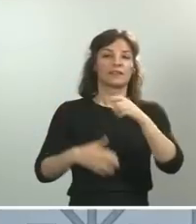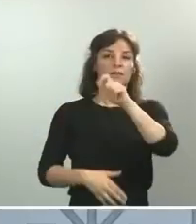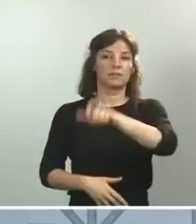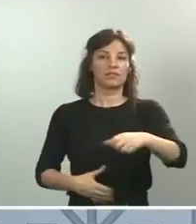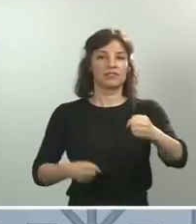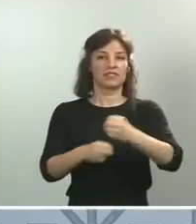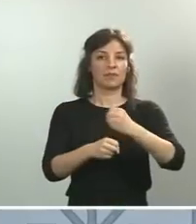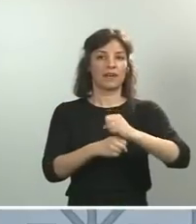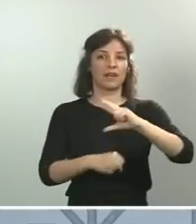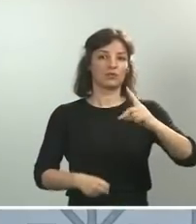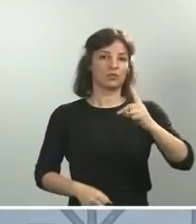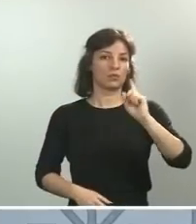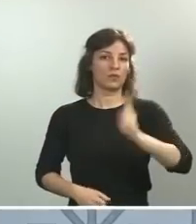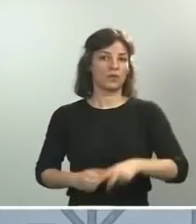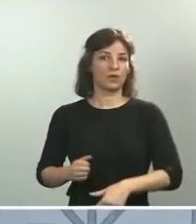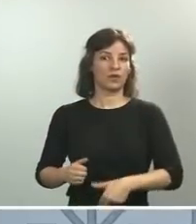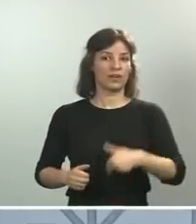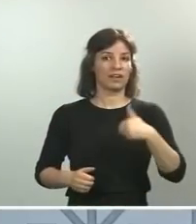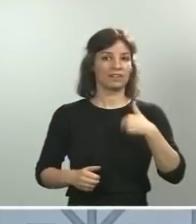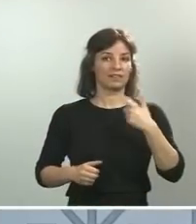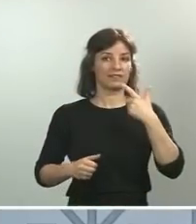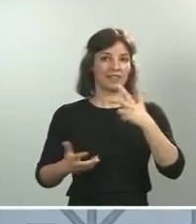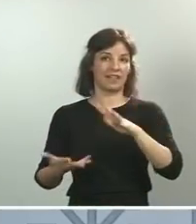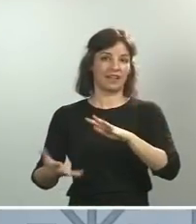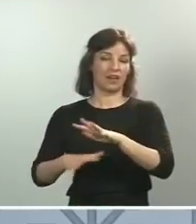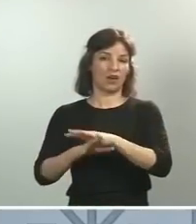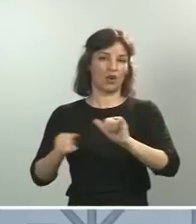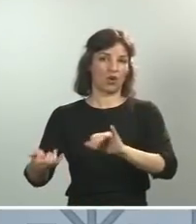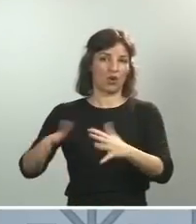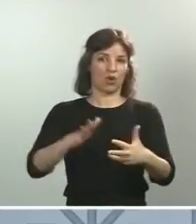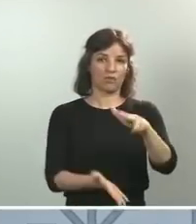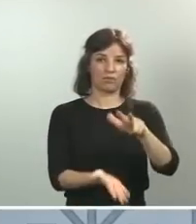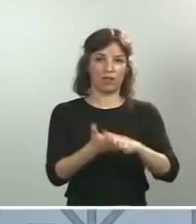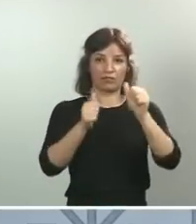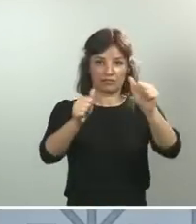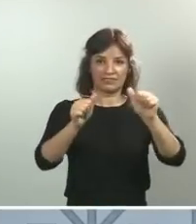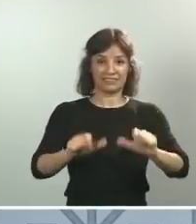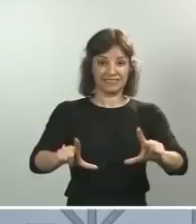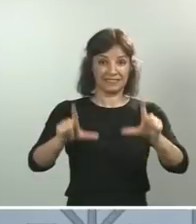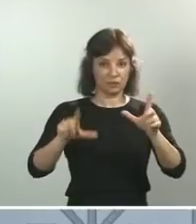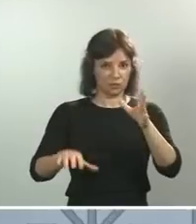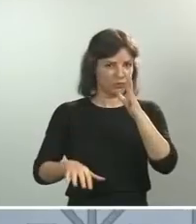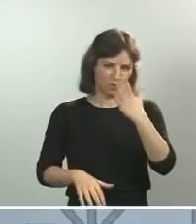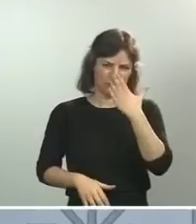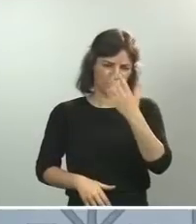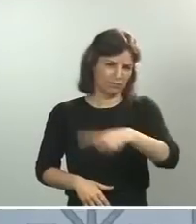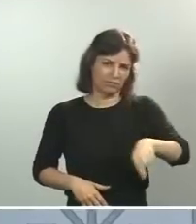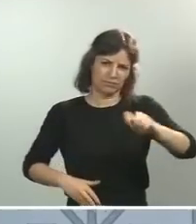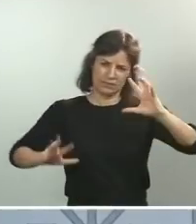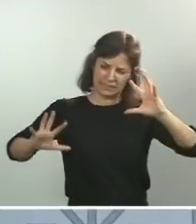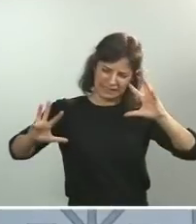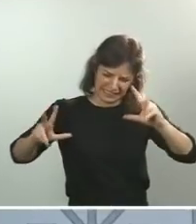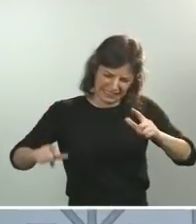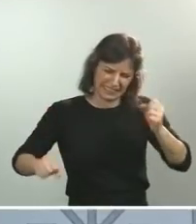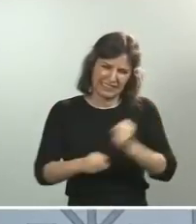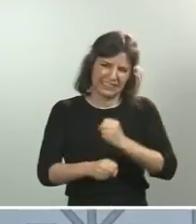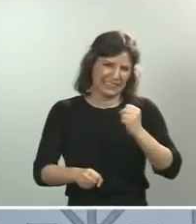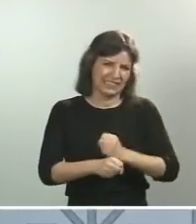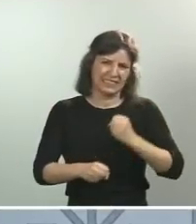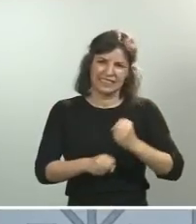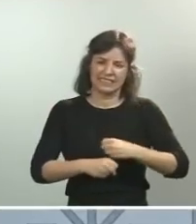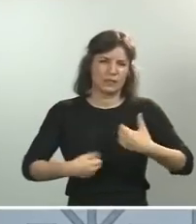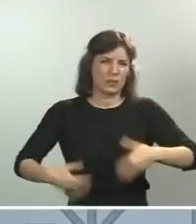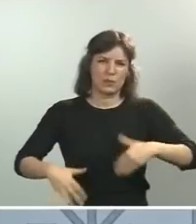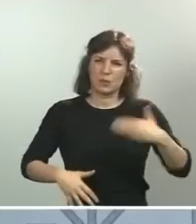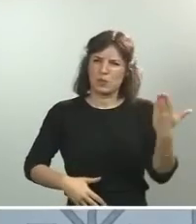convalidación de títulos, porque se han matado heroicamente en plena pandemia e con condiciones que non era